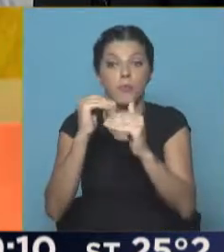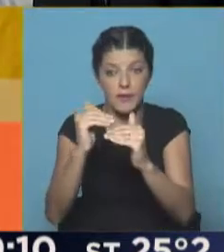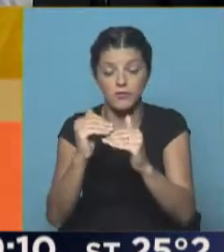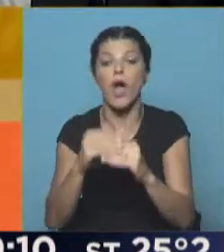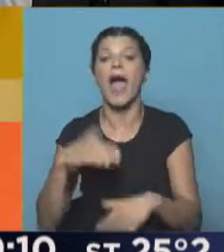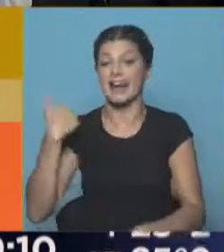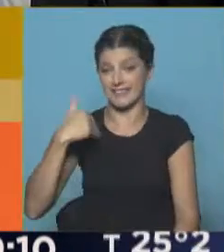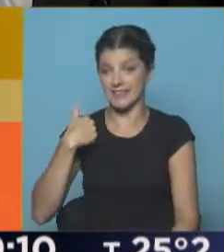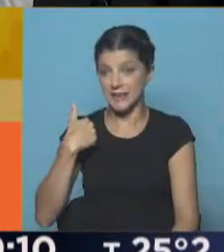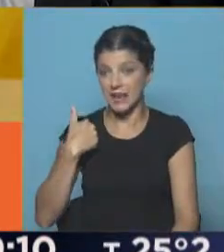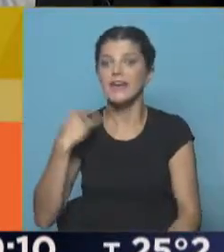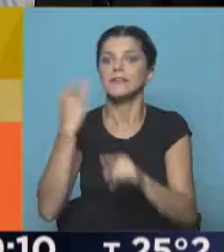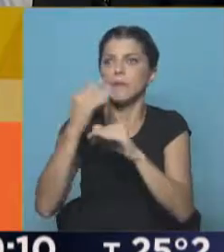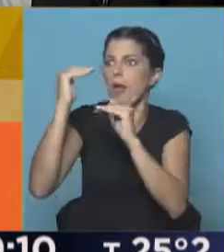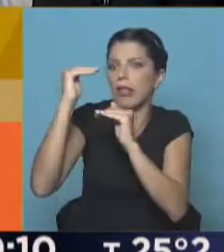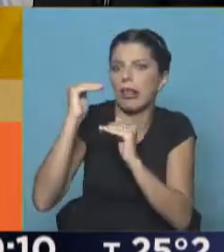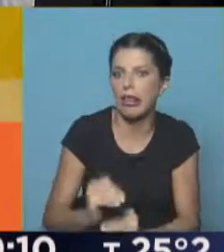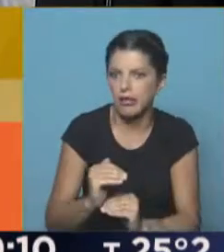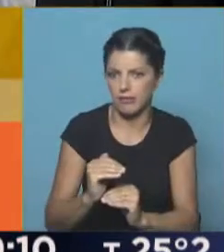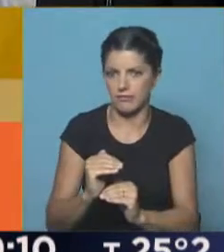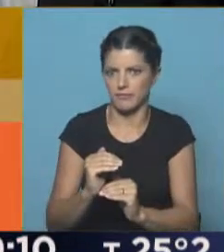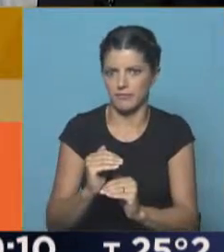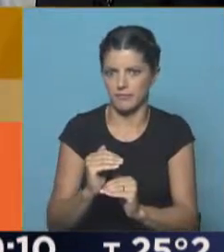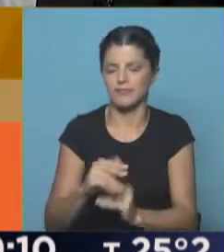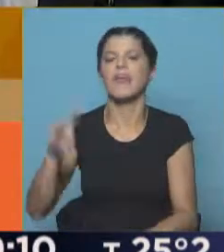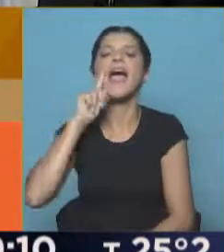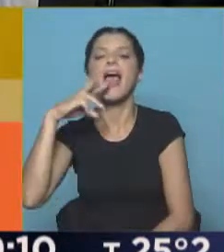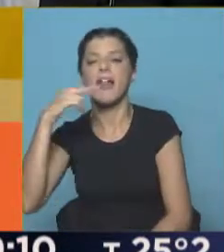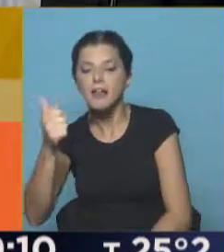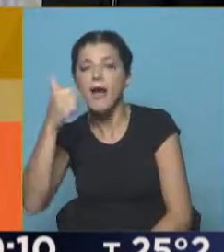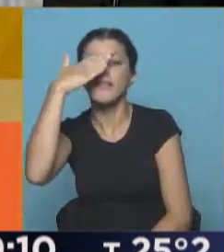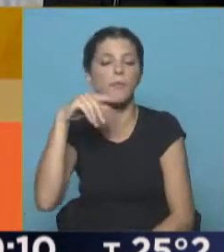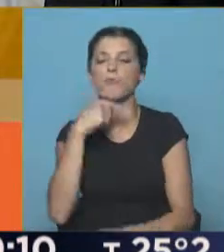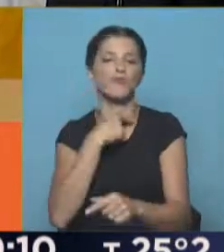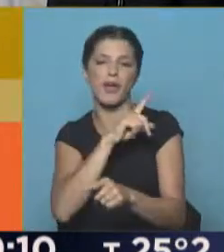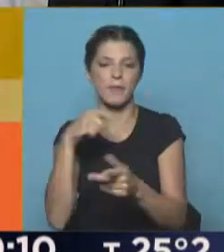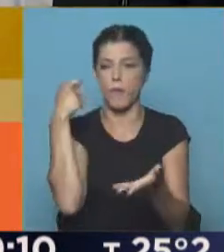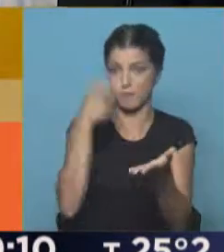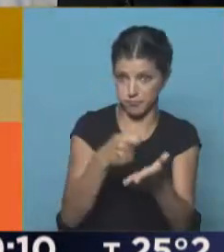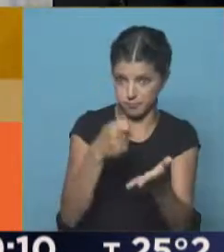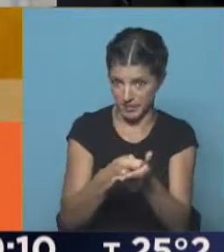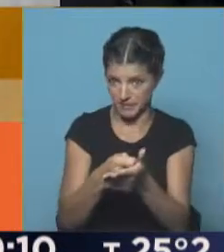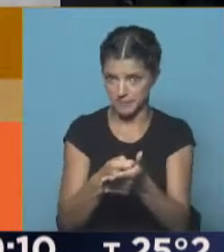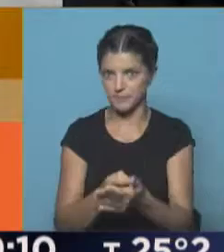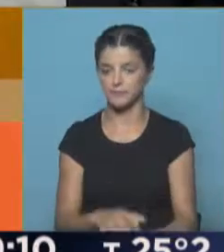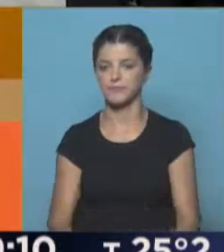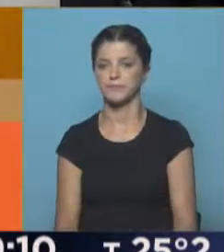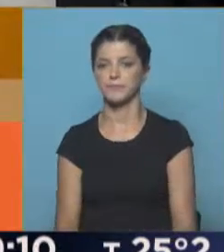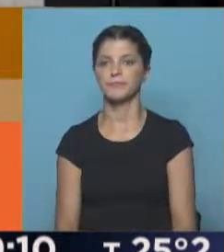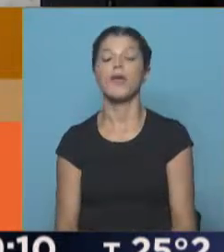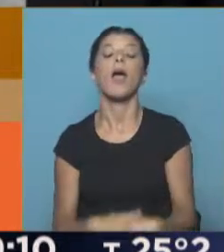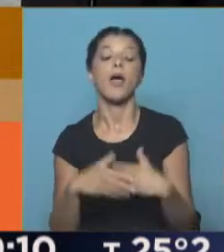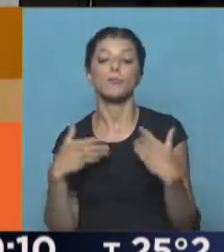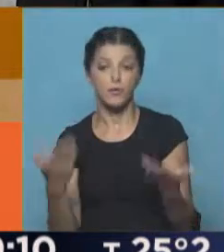arriba, somos regresivos, nos cargamos en el IVA y no pagamos en el impuesto al ingreso con equidad. Ahora, bueno, era